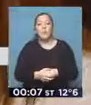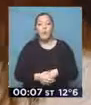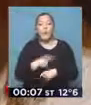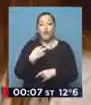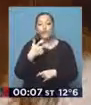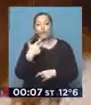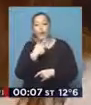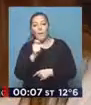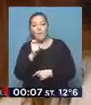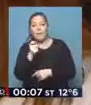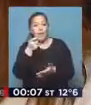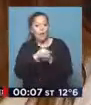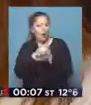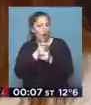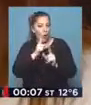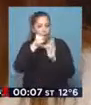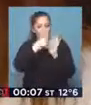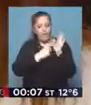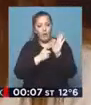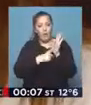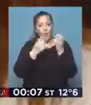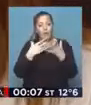o tres meses no va a estar pagando la factura porque tiene un crédito